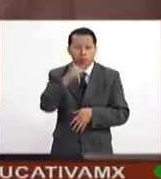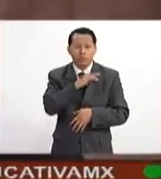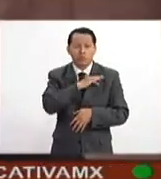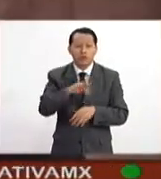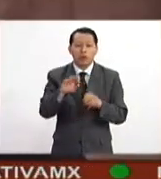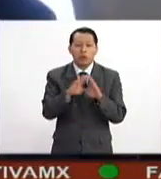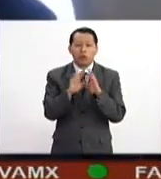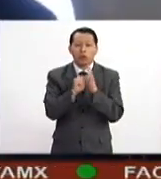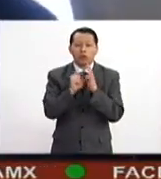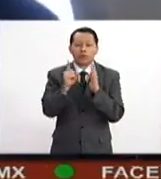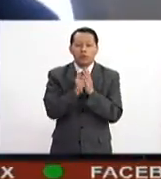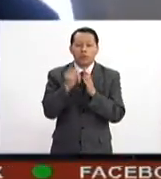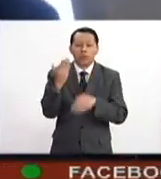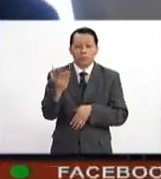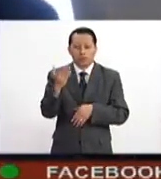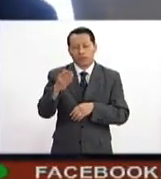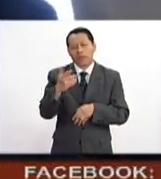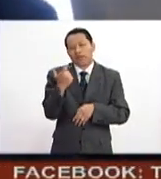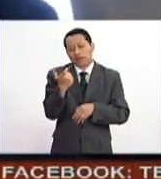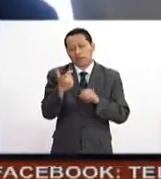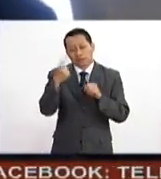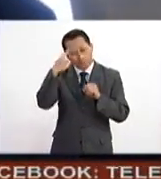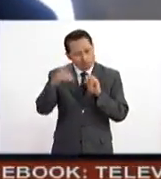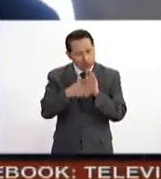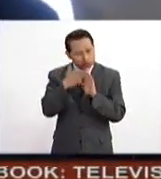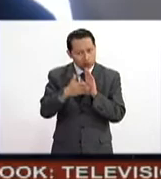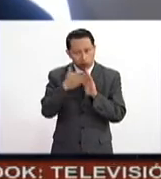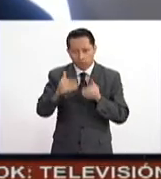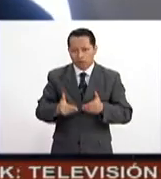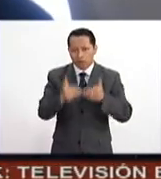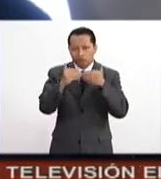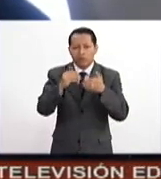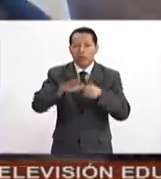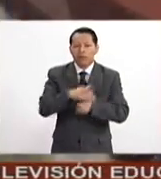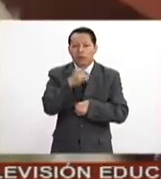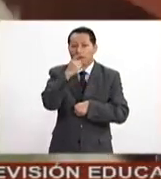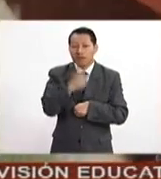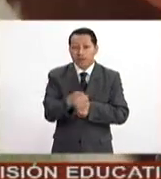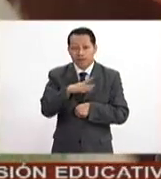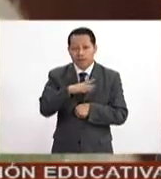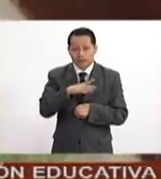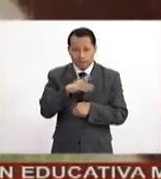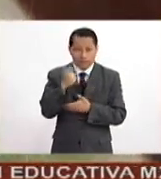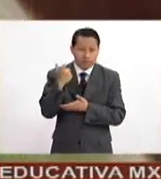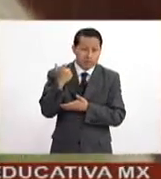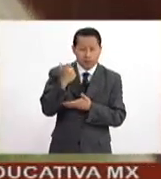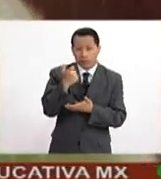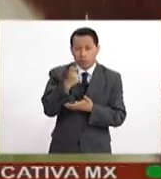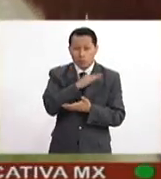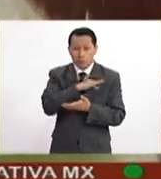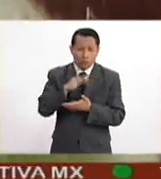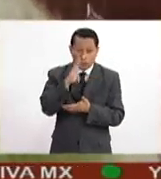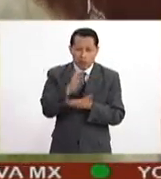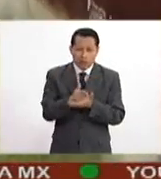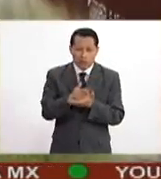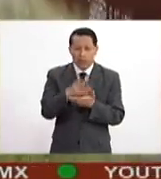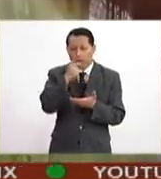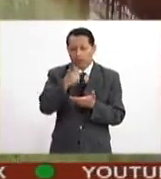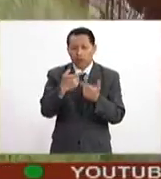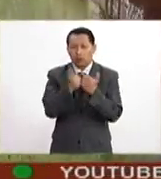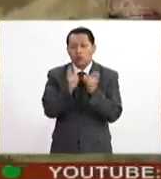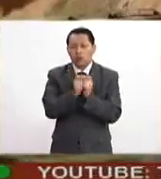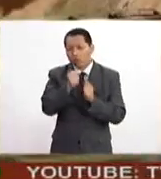la solicitud de fondos para el muro fronterizo. Ante la amenaza de una parálisis presupuestaria, el presidente de los Estados Unidos dijo a un grupo